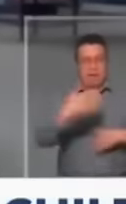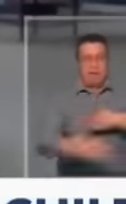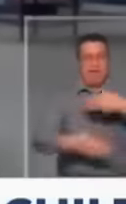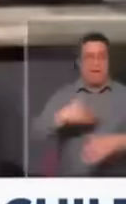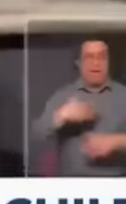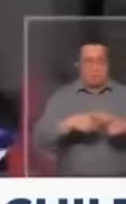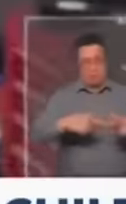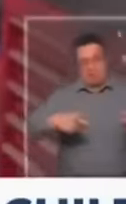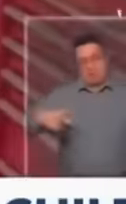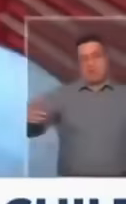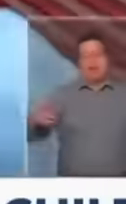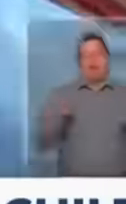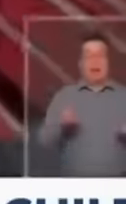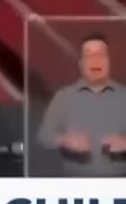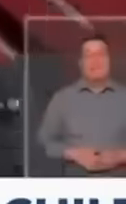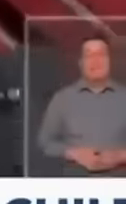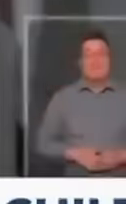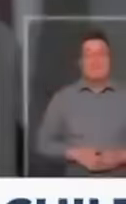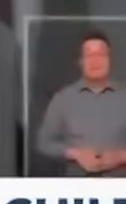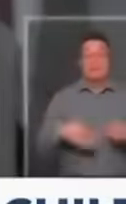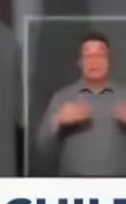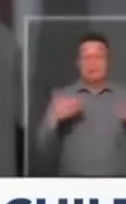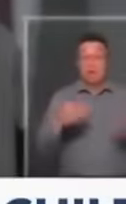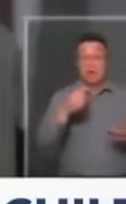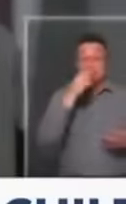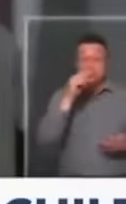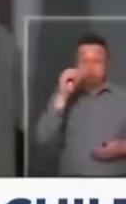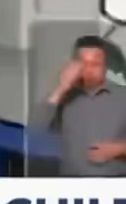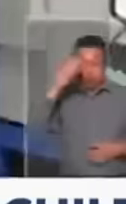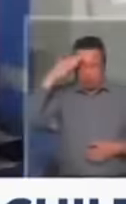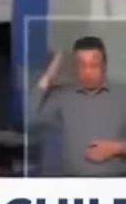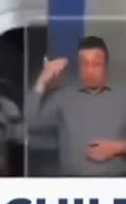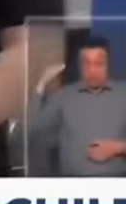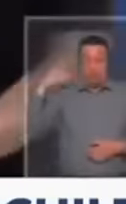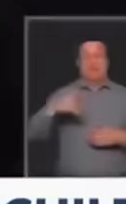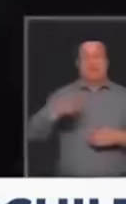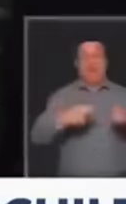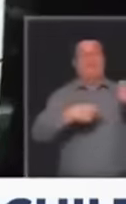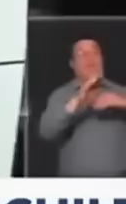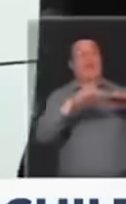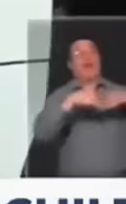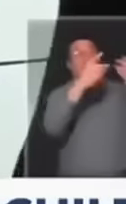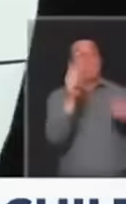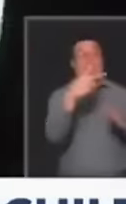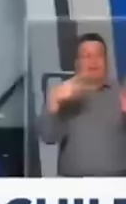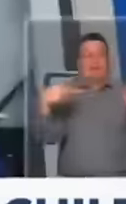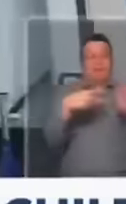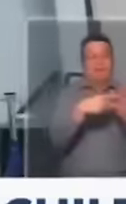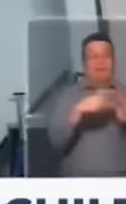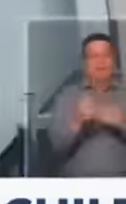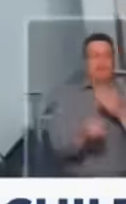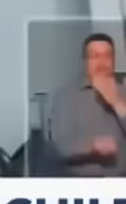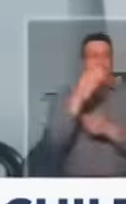crezca mucho más. Y no está lejos de eso. Hace solo algunos días exportaron su primer bus eléctrico 0 kilómetros.